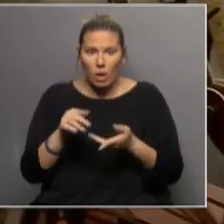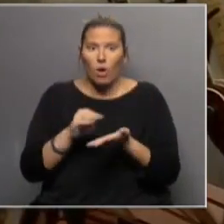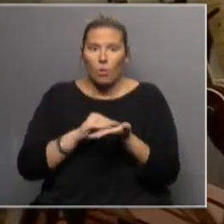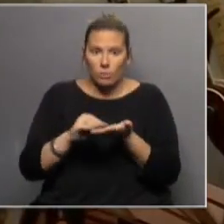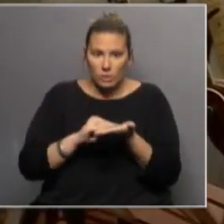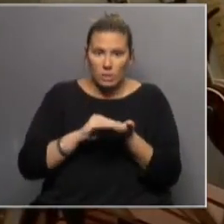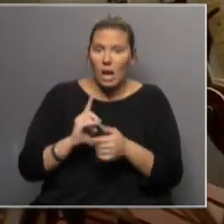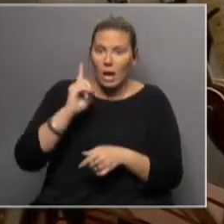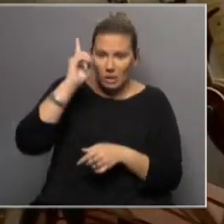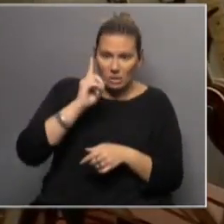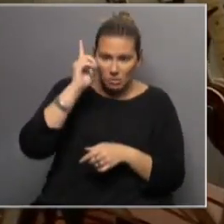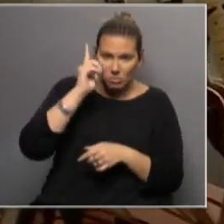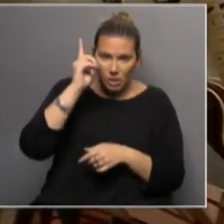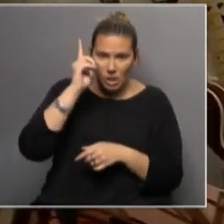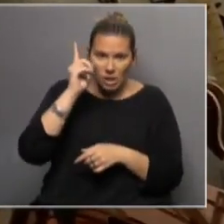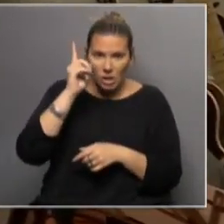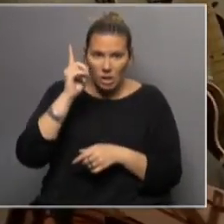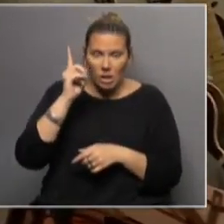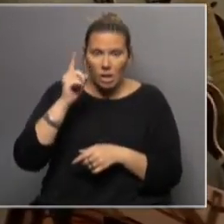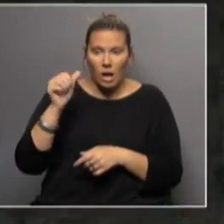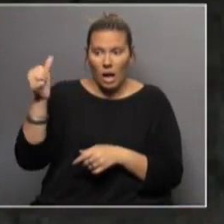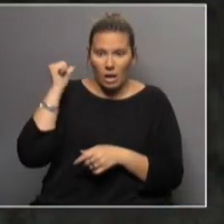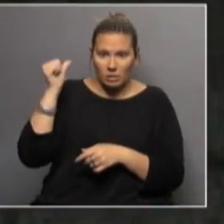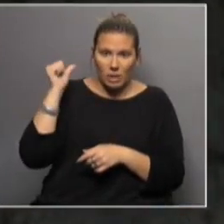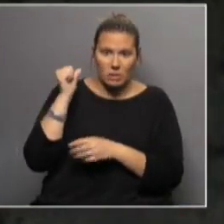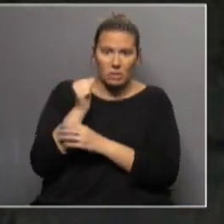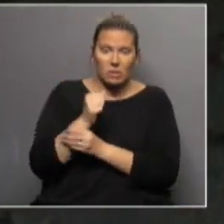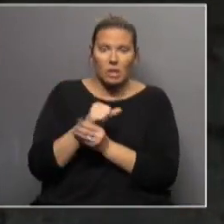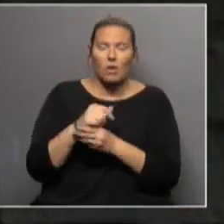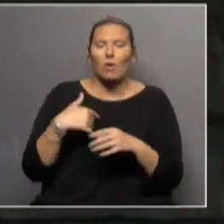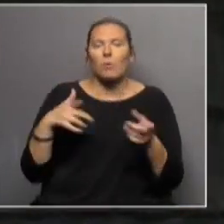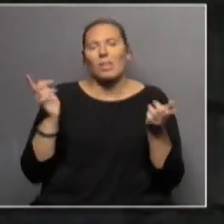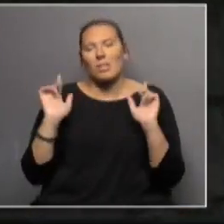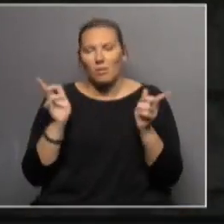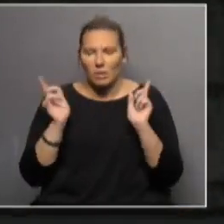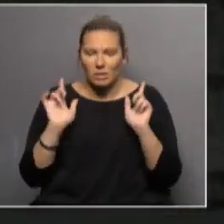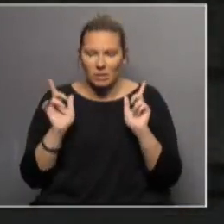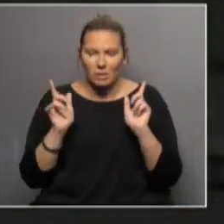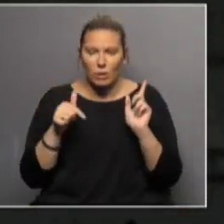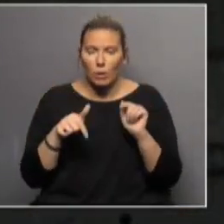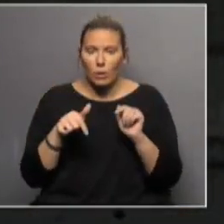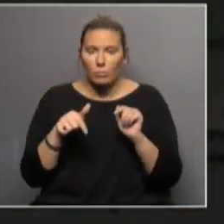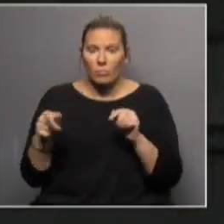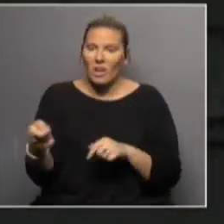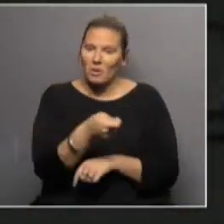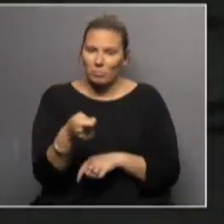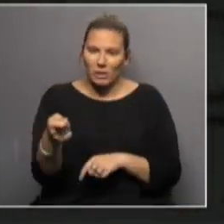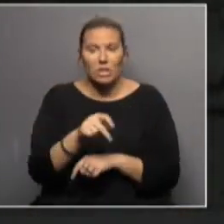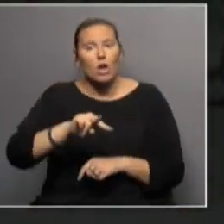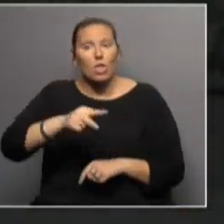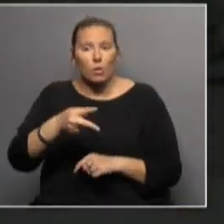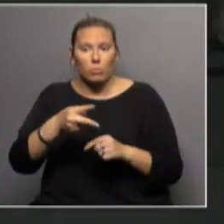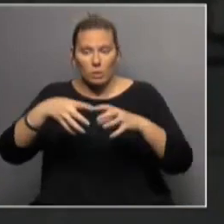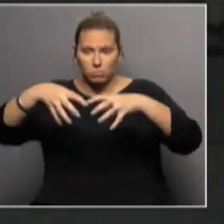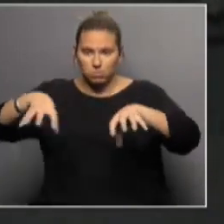del manager arriba, está acá atrás nuestro, tenemos la parte más didáctica de la cuestión, que es un parrillero doble, que